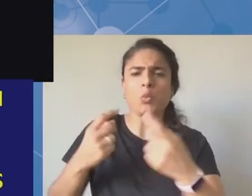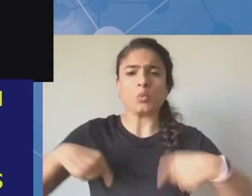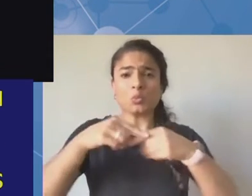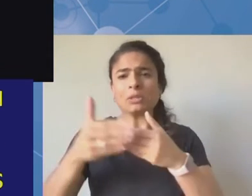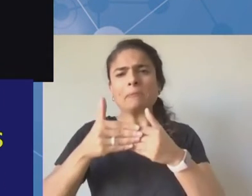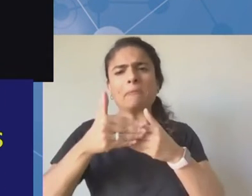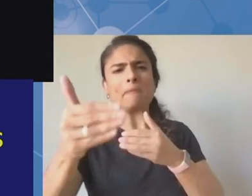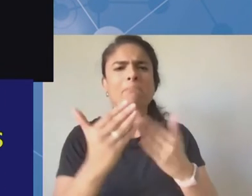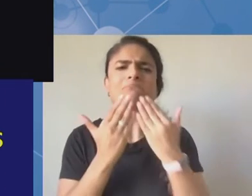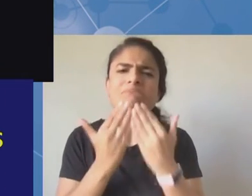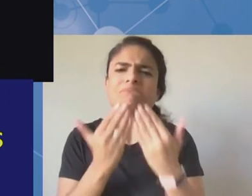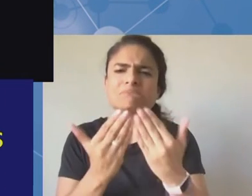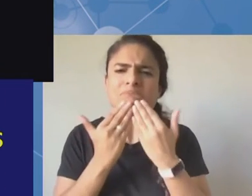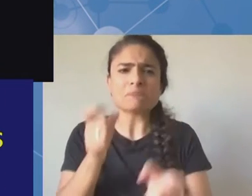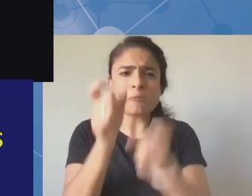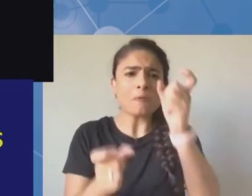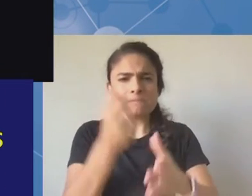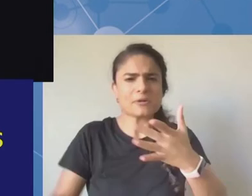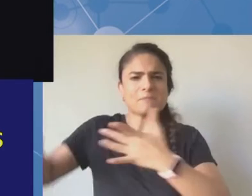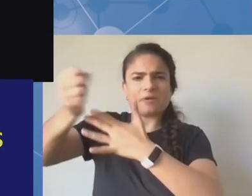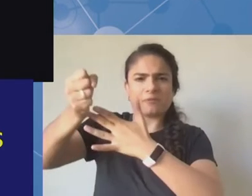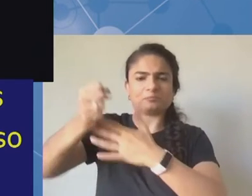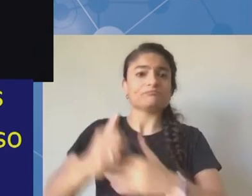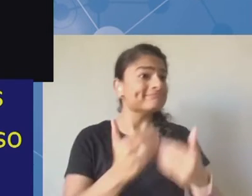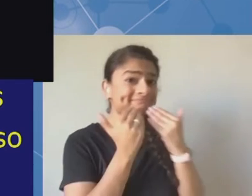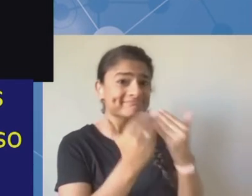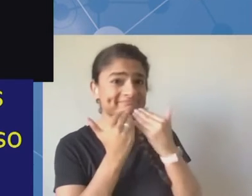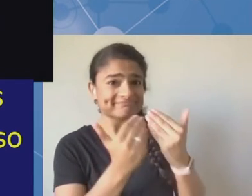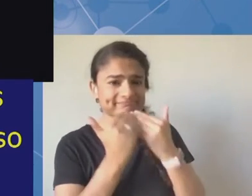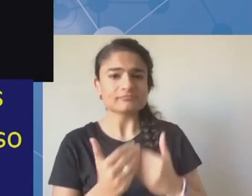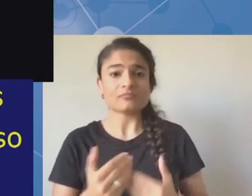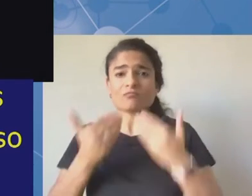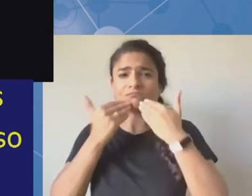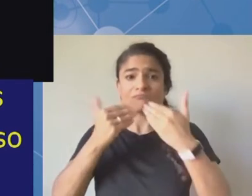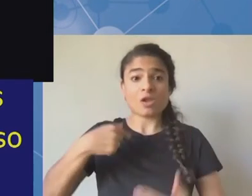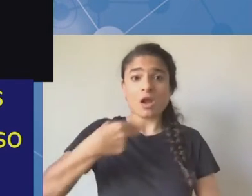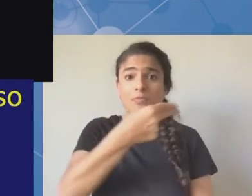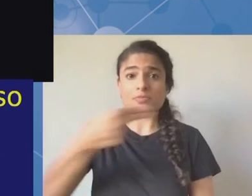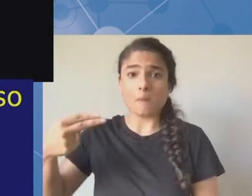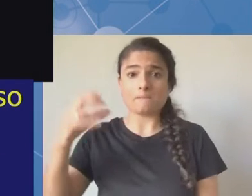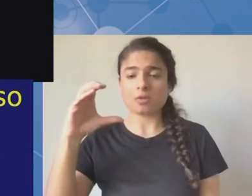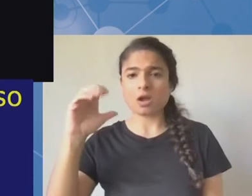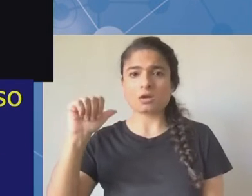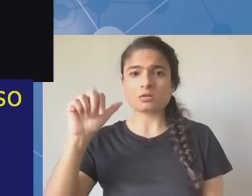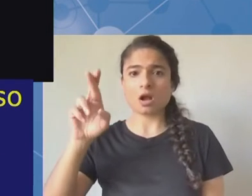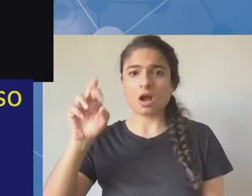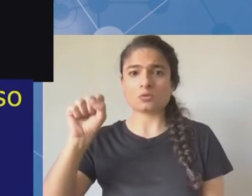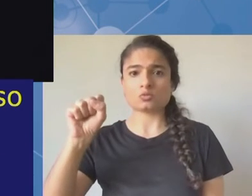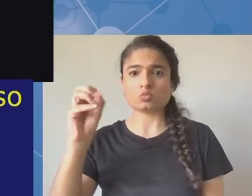Muchas gracias. Me llamo Kassan Gabriel. Vengo de Tanzania y también represento la organización